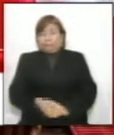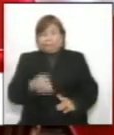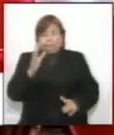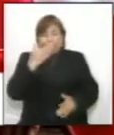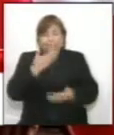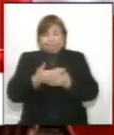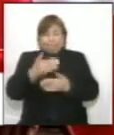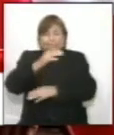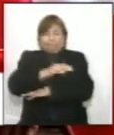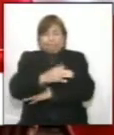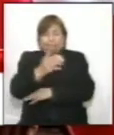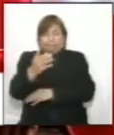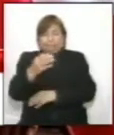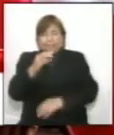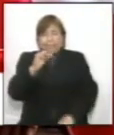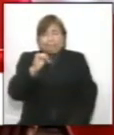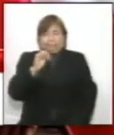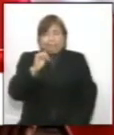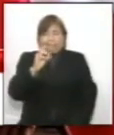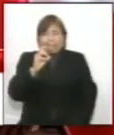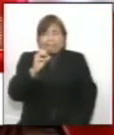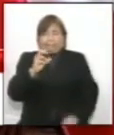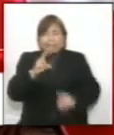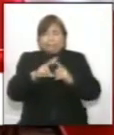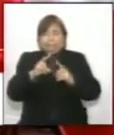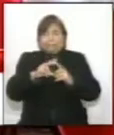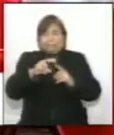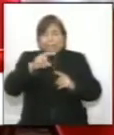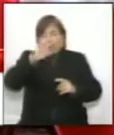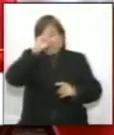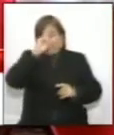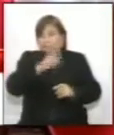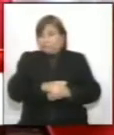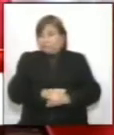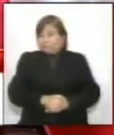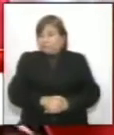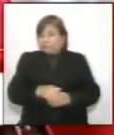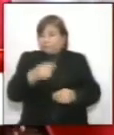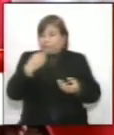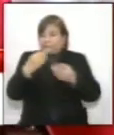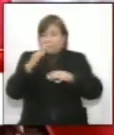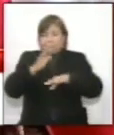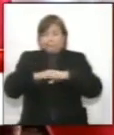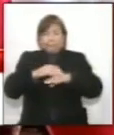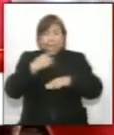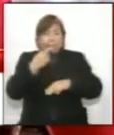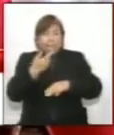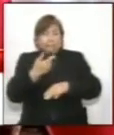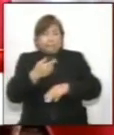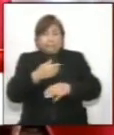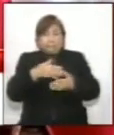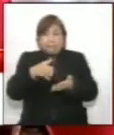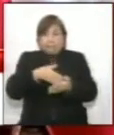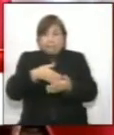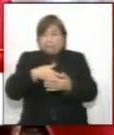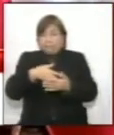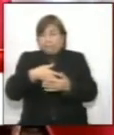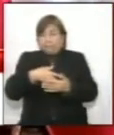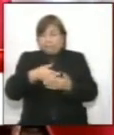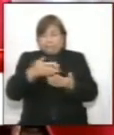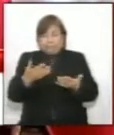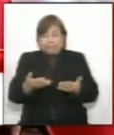tardes, presidente. Carla Mendoza, de TV Perú. Usted señaló que le había comunicado a Pedro Cateriano las debilidades que tenía